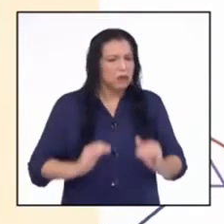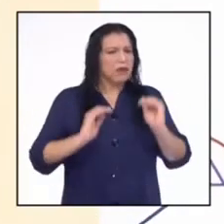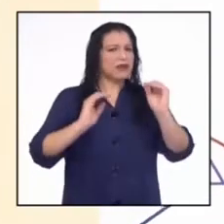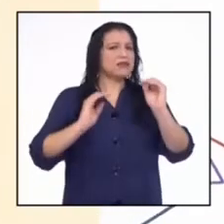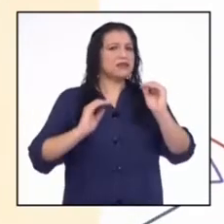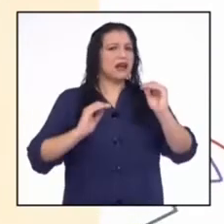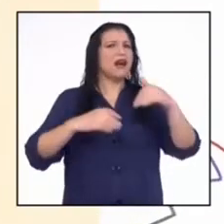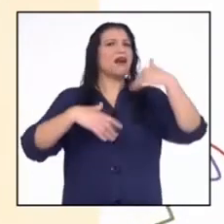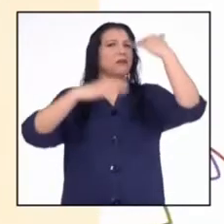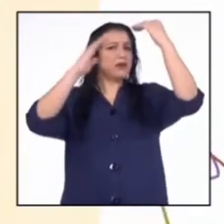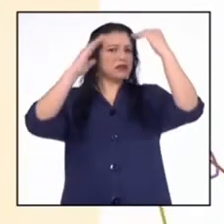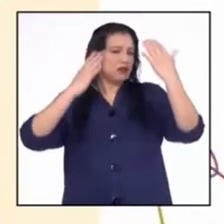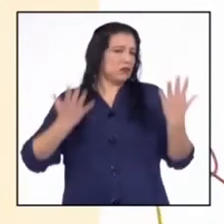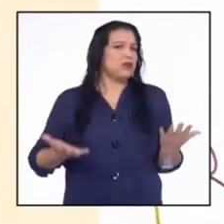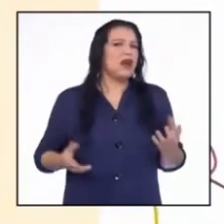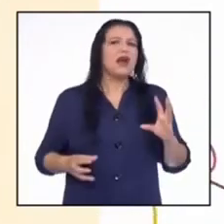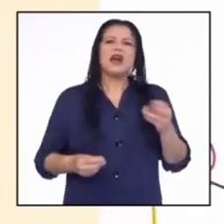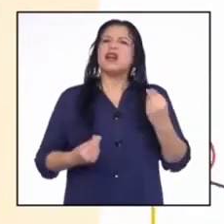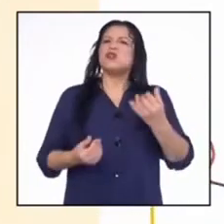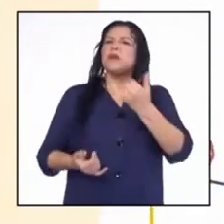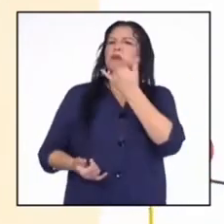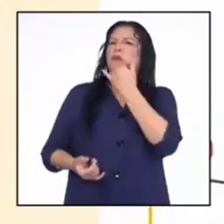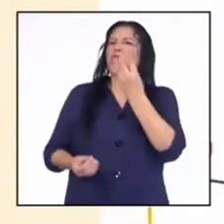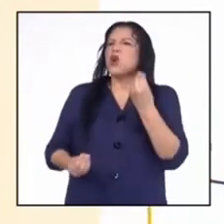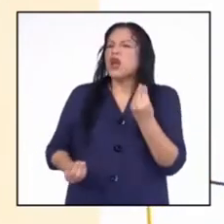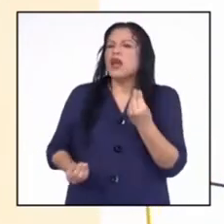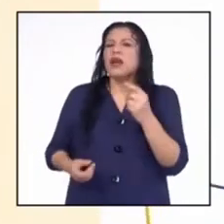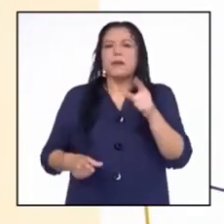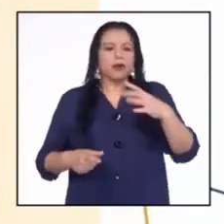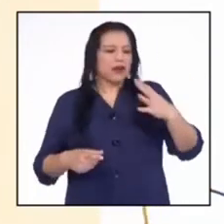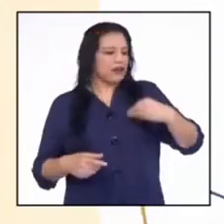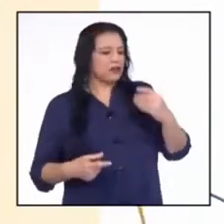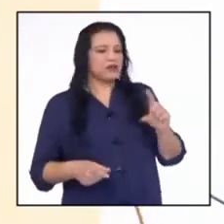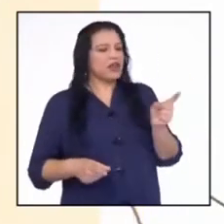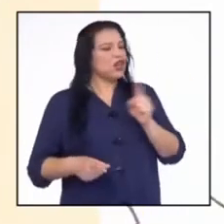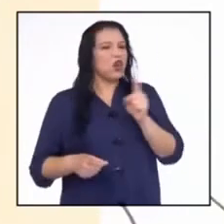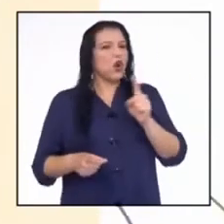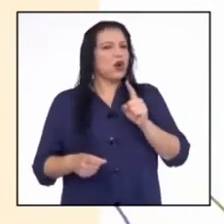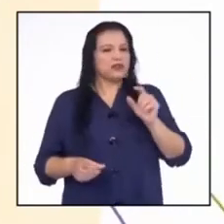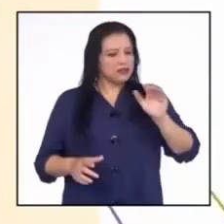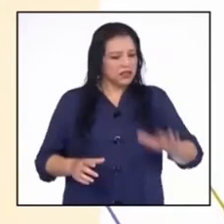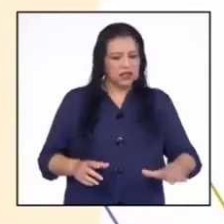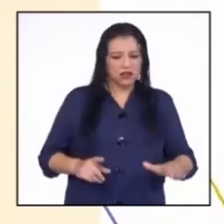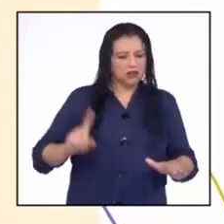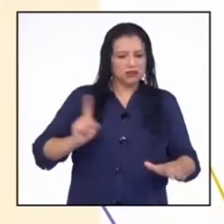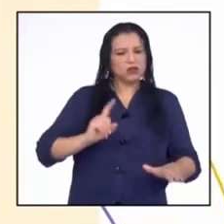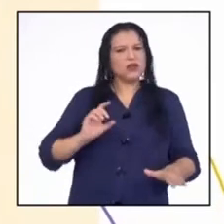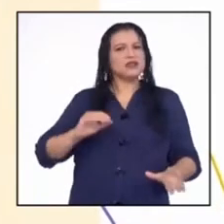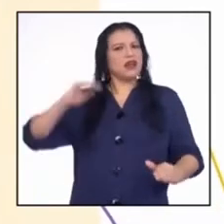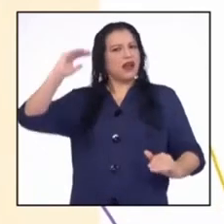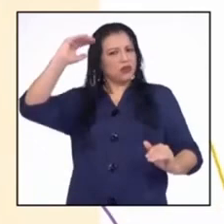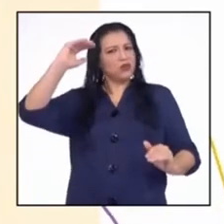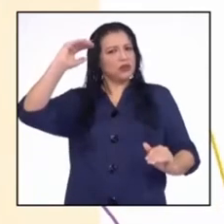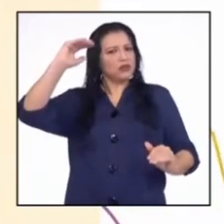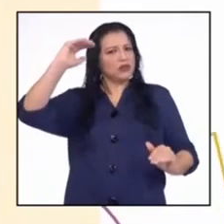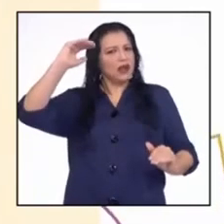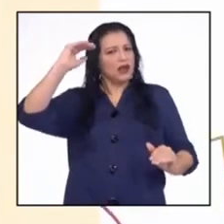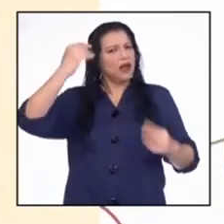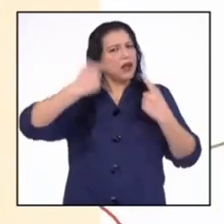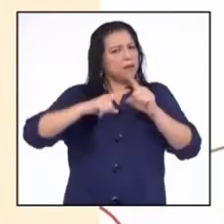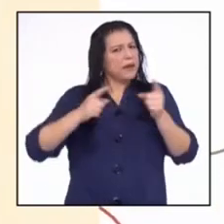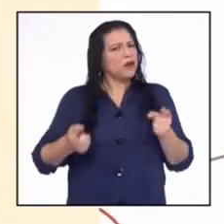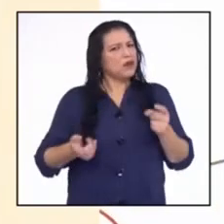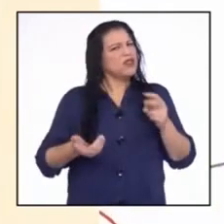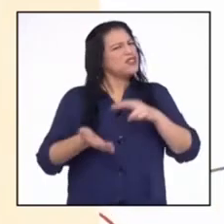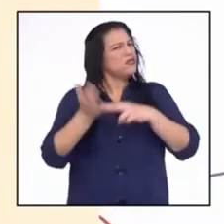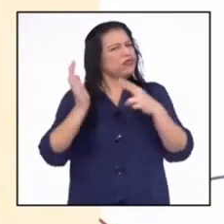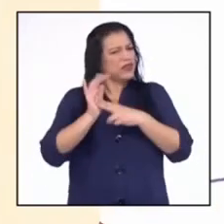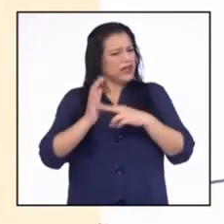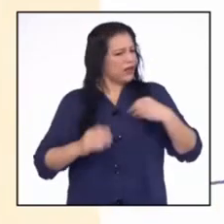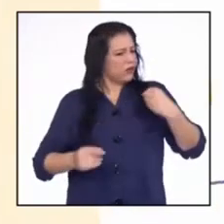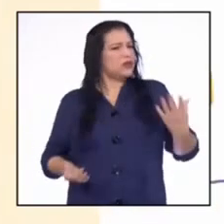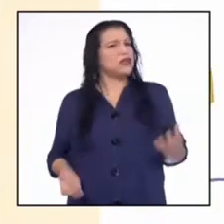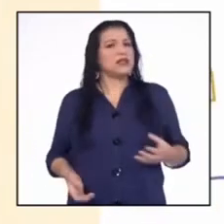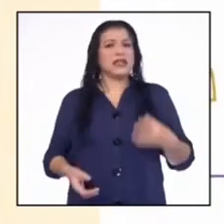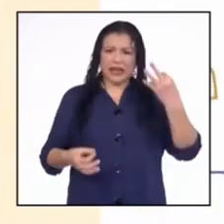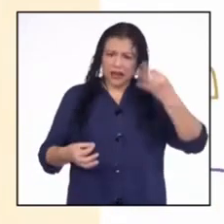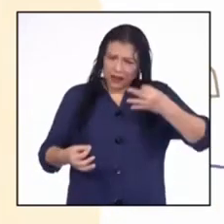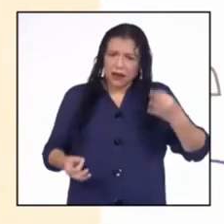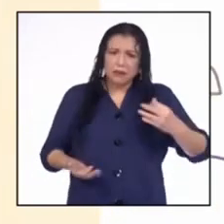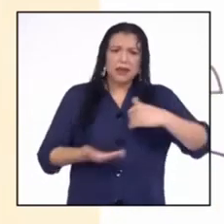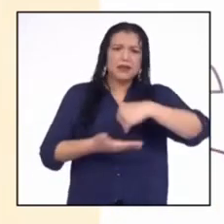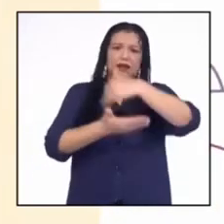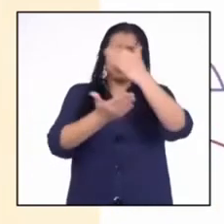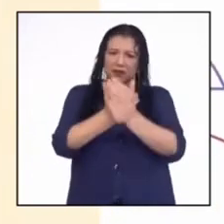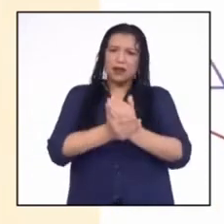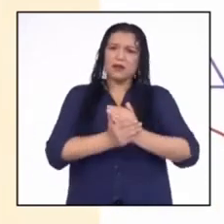adulto. Eso pasa porque el adolescente no es ni niño ni adulto, pero el ser adolescente es realmente una